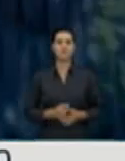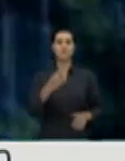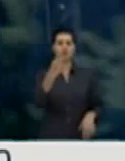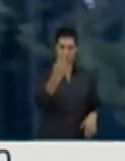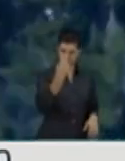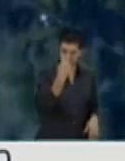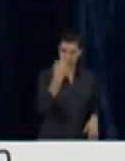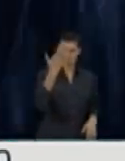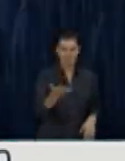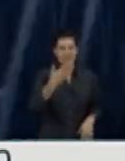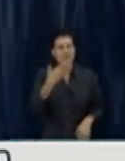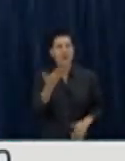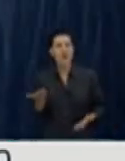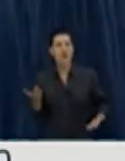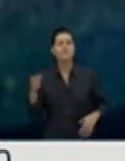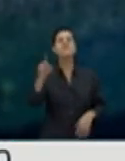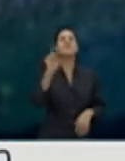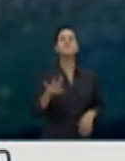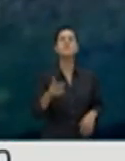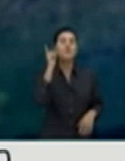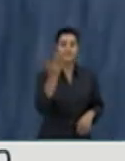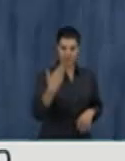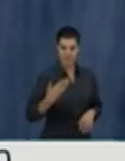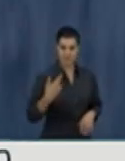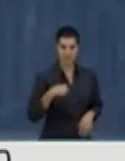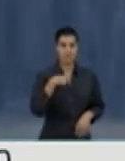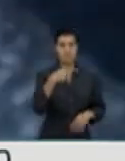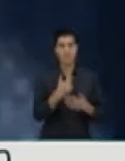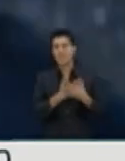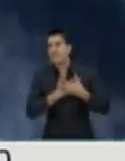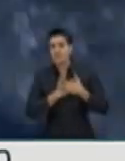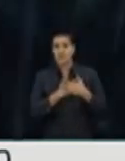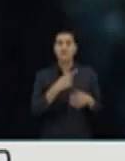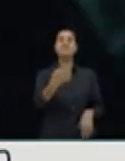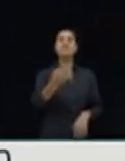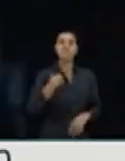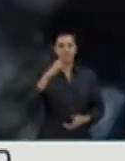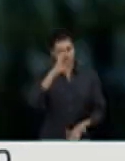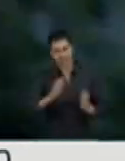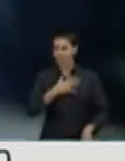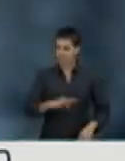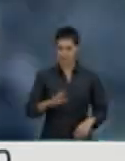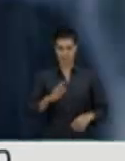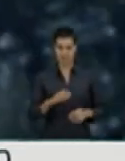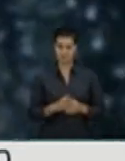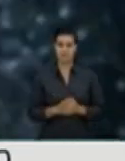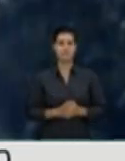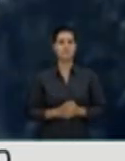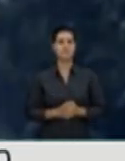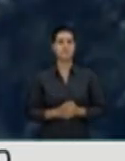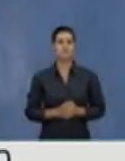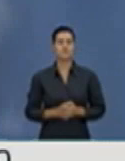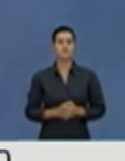porque prefieren resolver estas cuestiones sin demasiada publicidad que es necesaria para no hacer estas